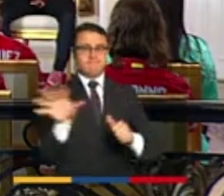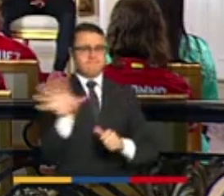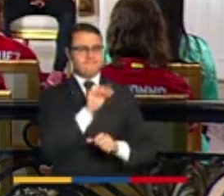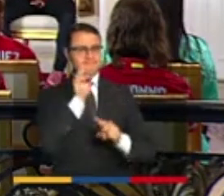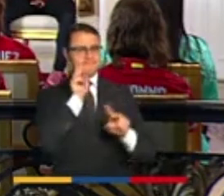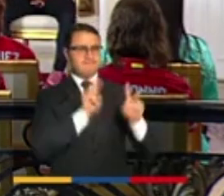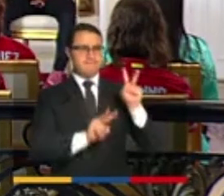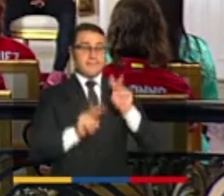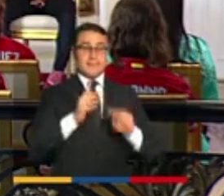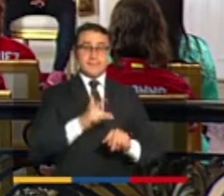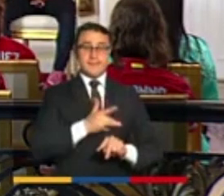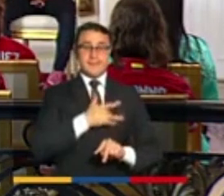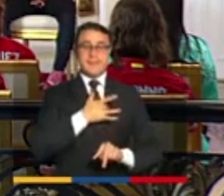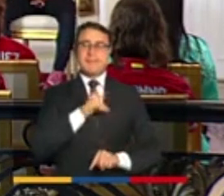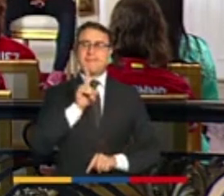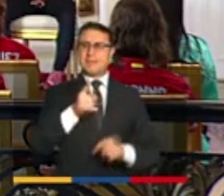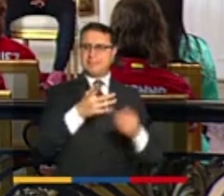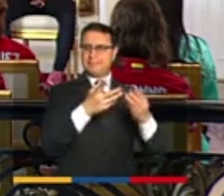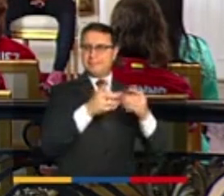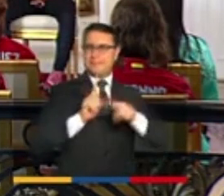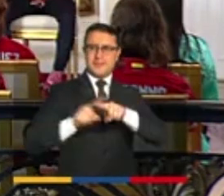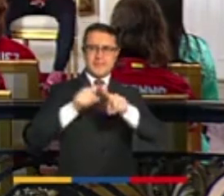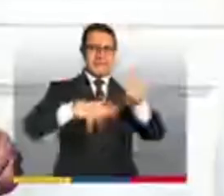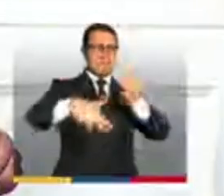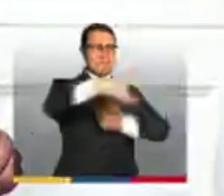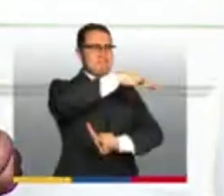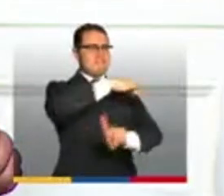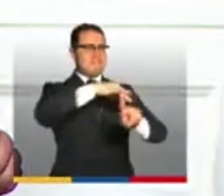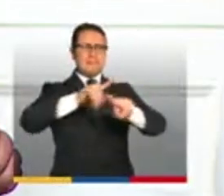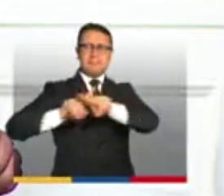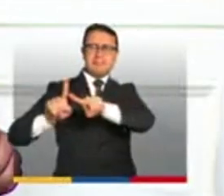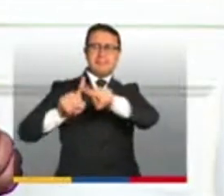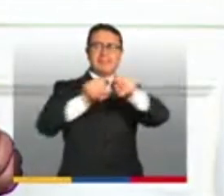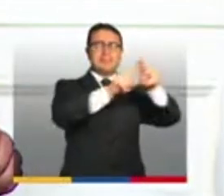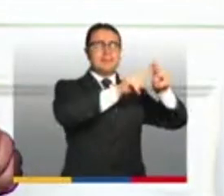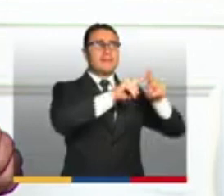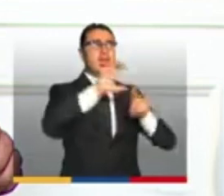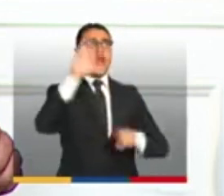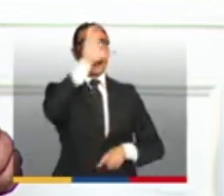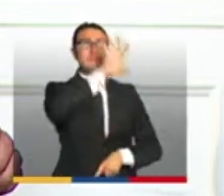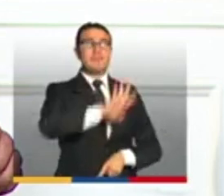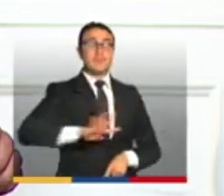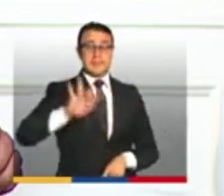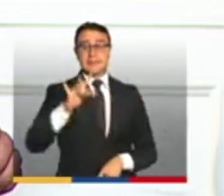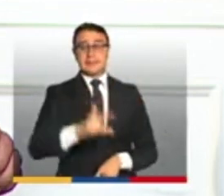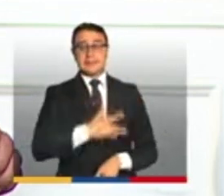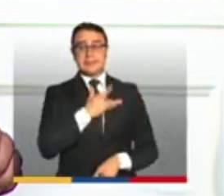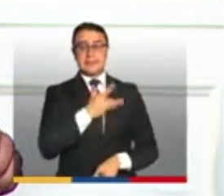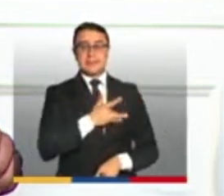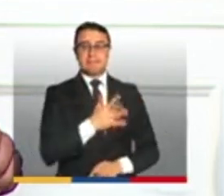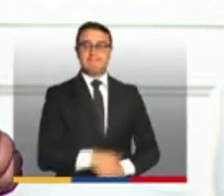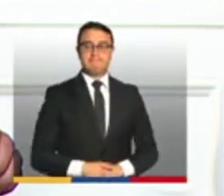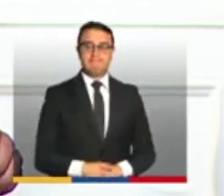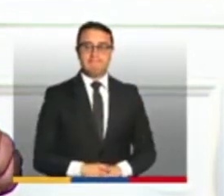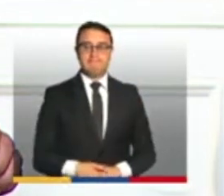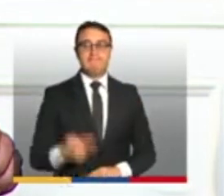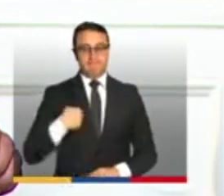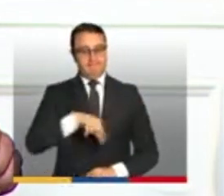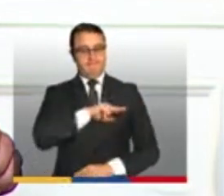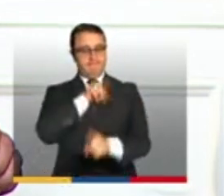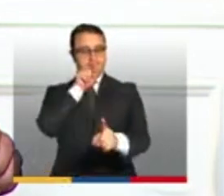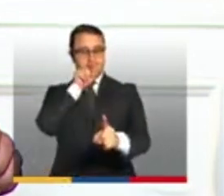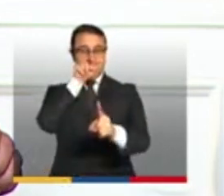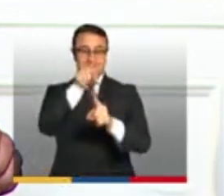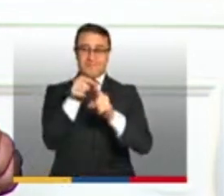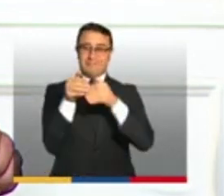en todos los ámbitos de la sociedad colombiana. Una de las tareas que nos hemos propuesto en estos meses que faltan